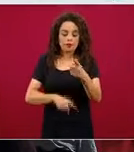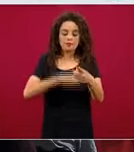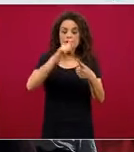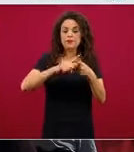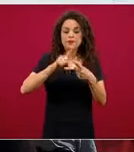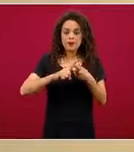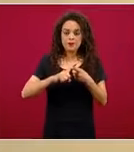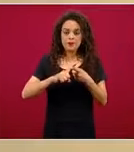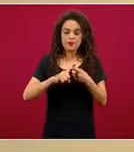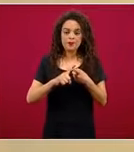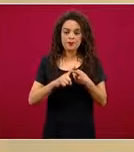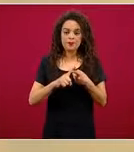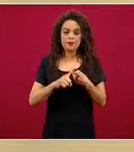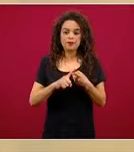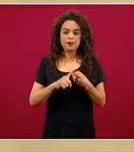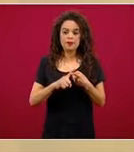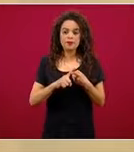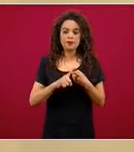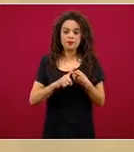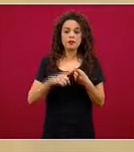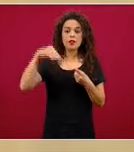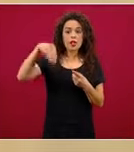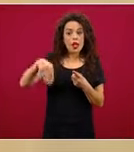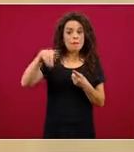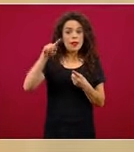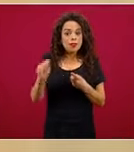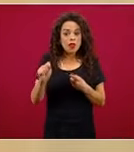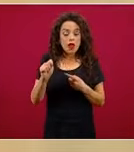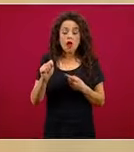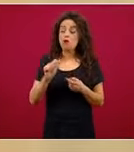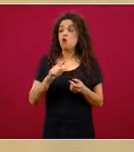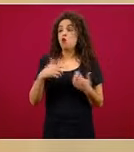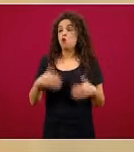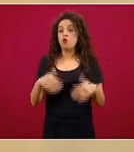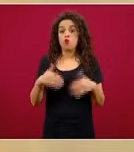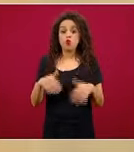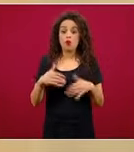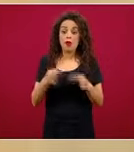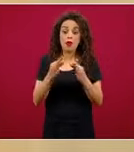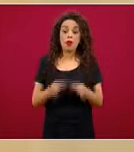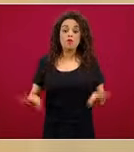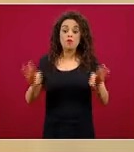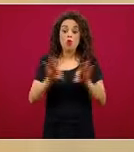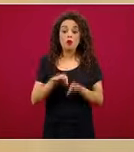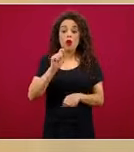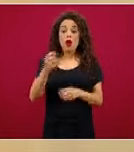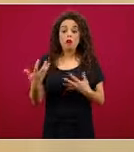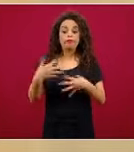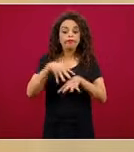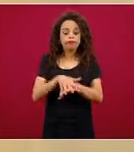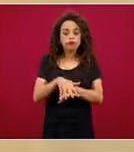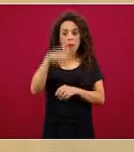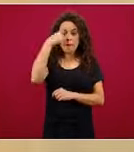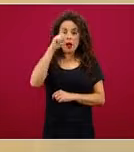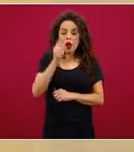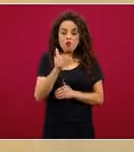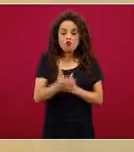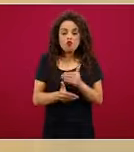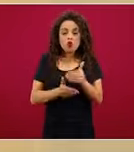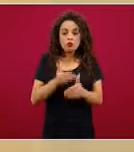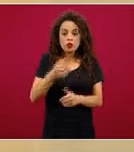Primero, los MT forman parte integral del proceso